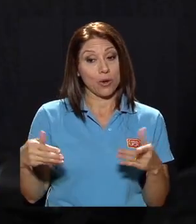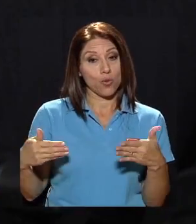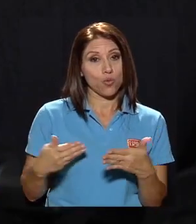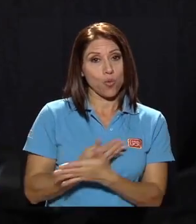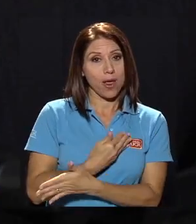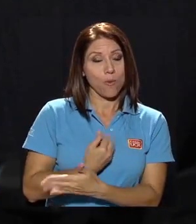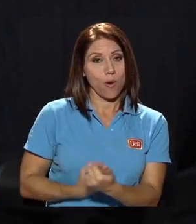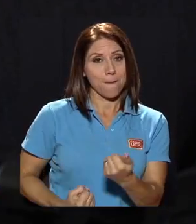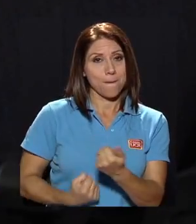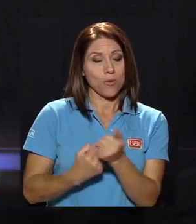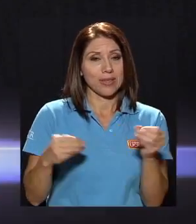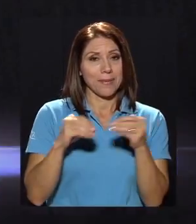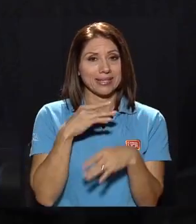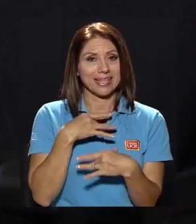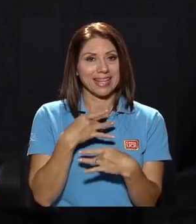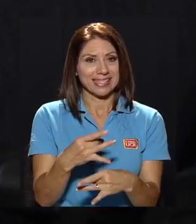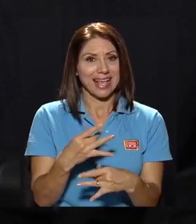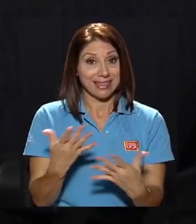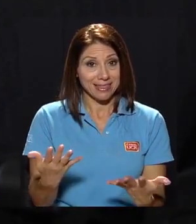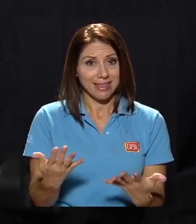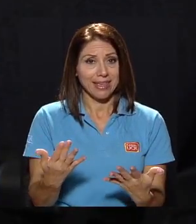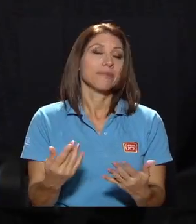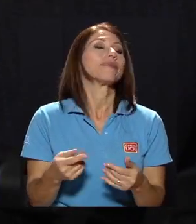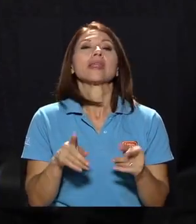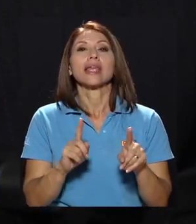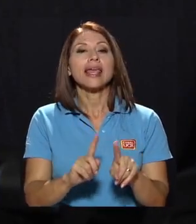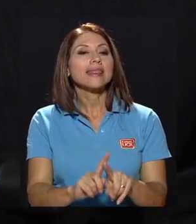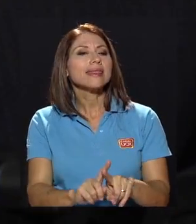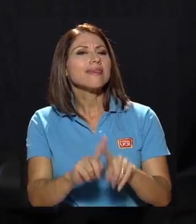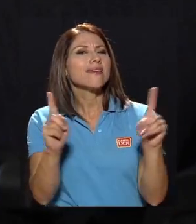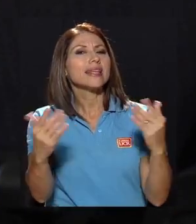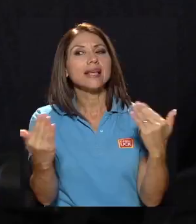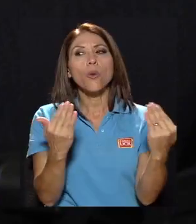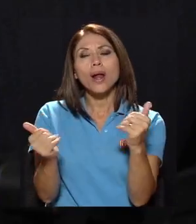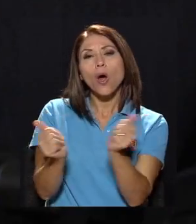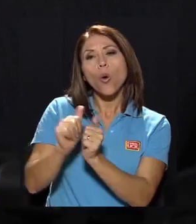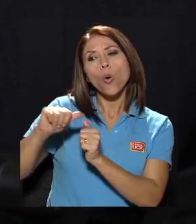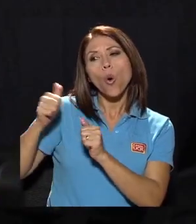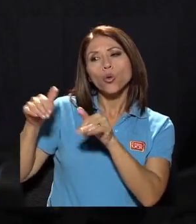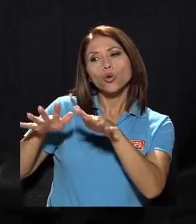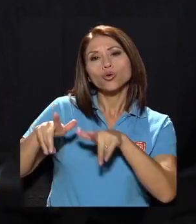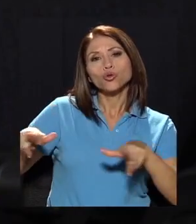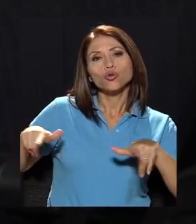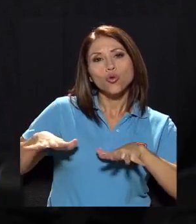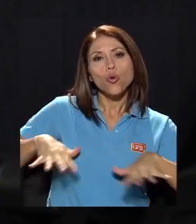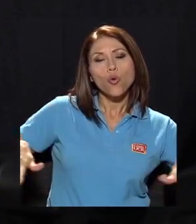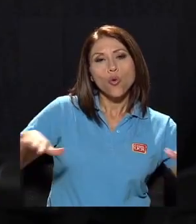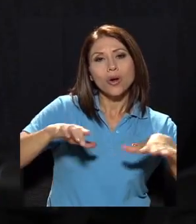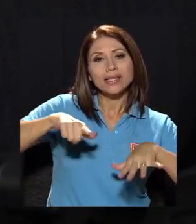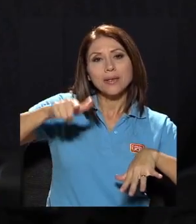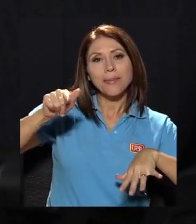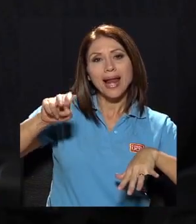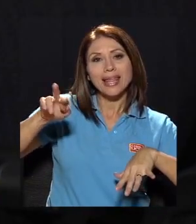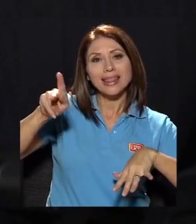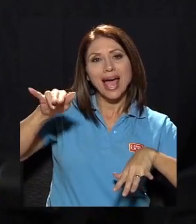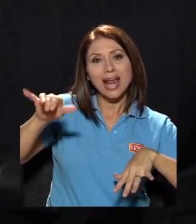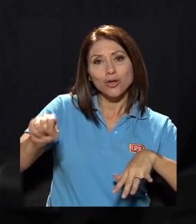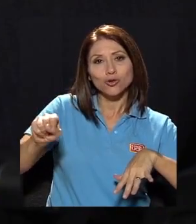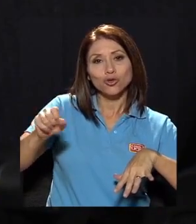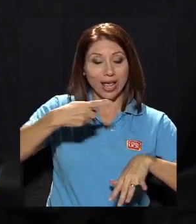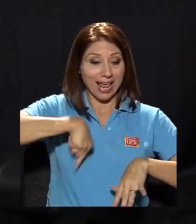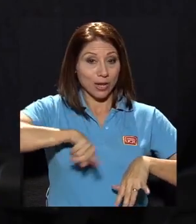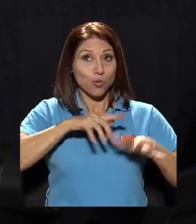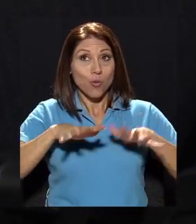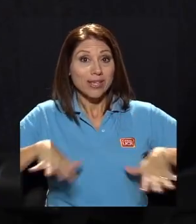para nosotros de verdad era que, a diferencia de la mayoría de los planetarios, nuestro planetario es profesional, que en el mundo existen muy